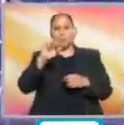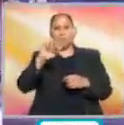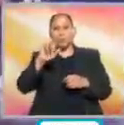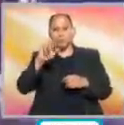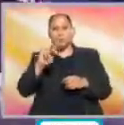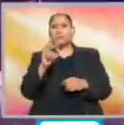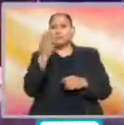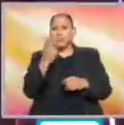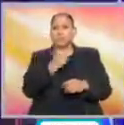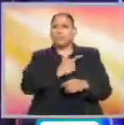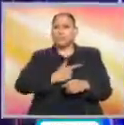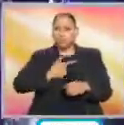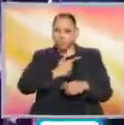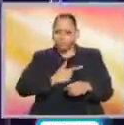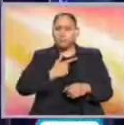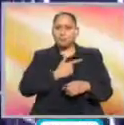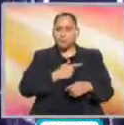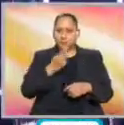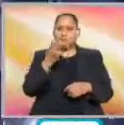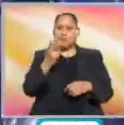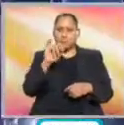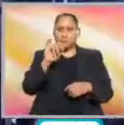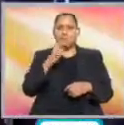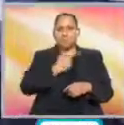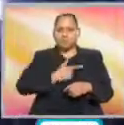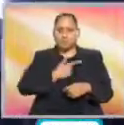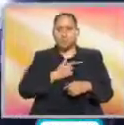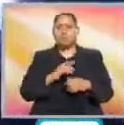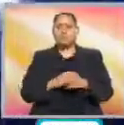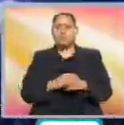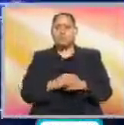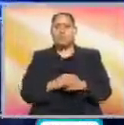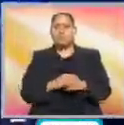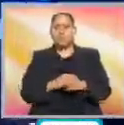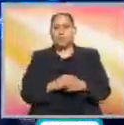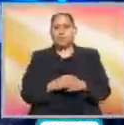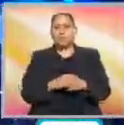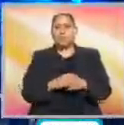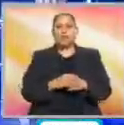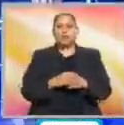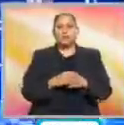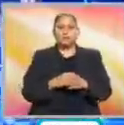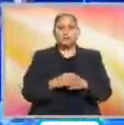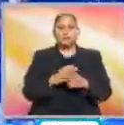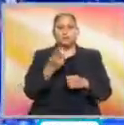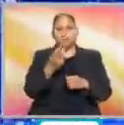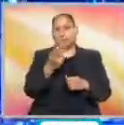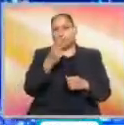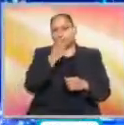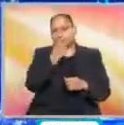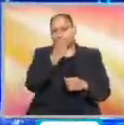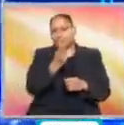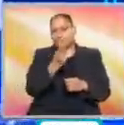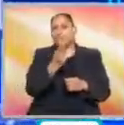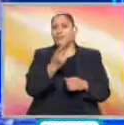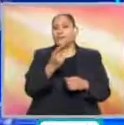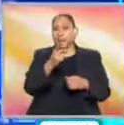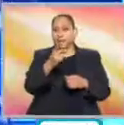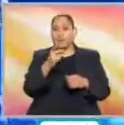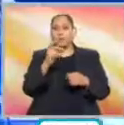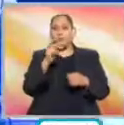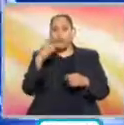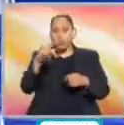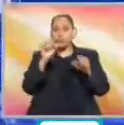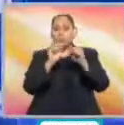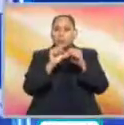me gusta. Esto ya es Está más bien, millennial, ¿verdad? Sí, ¿no? ya totalmente Ya, ya. más. No, hasta más para acá. Hay que Esta poner ya de está todo, es lo que les digo. pa' Miguelito. También si llevas a tu sobrino,